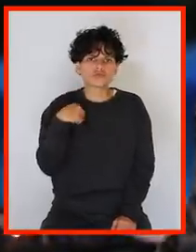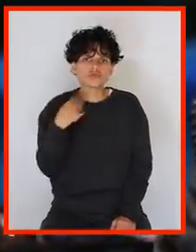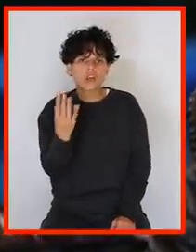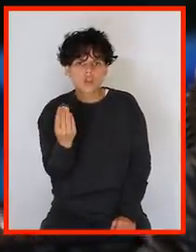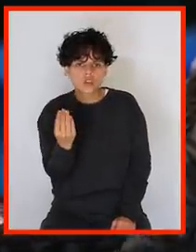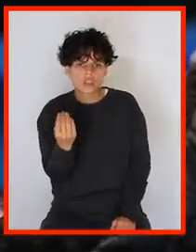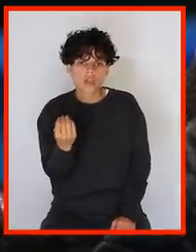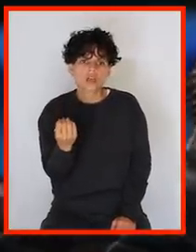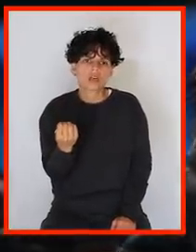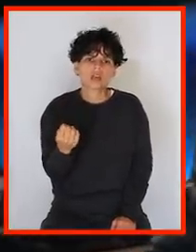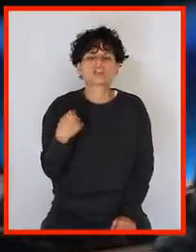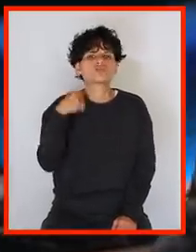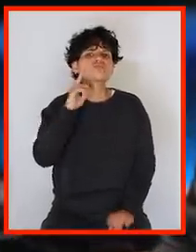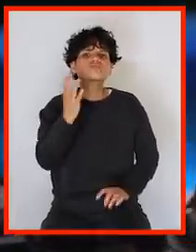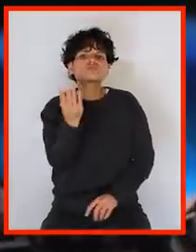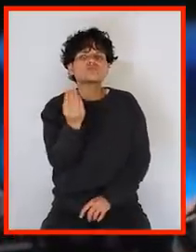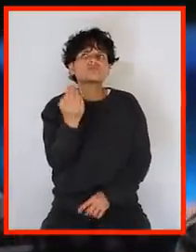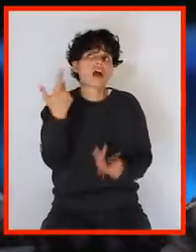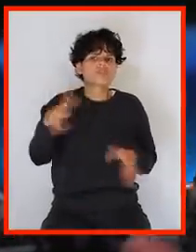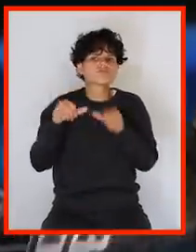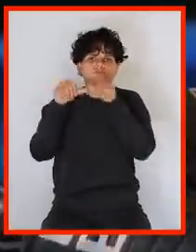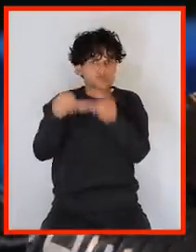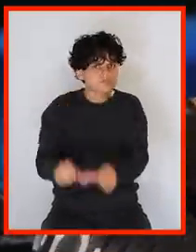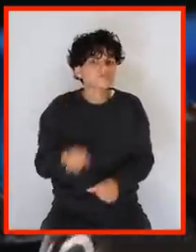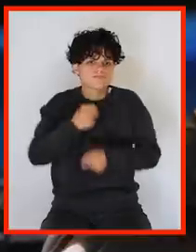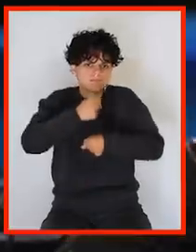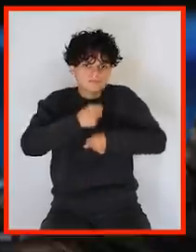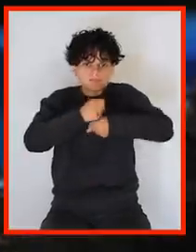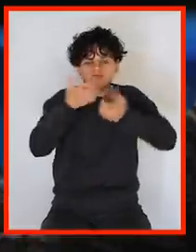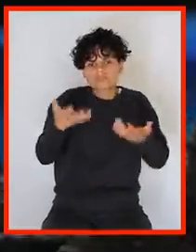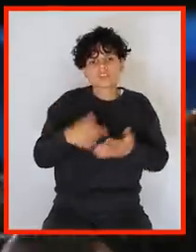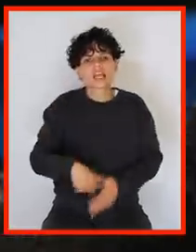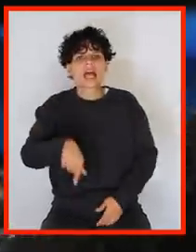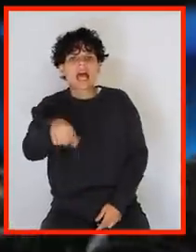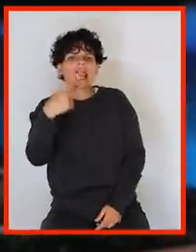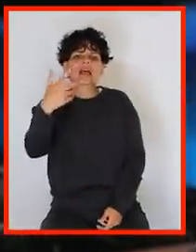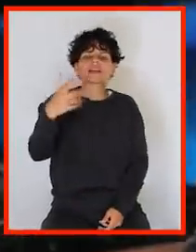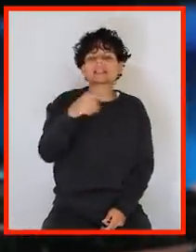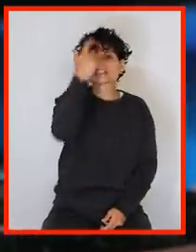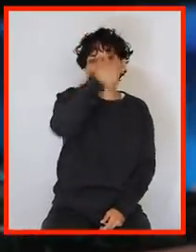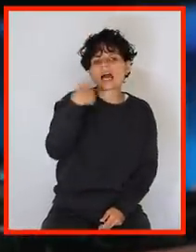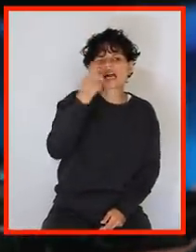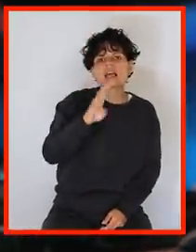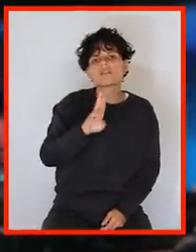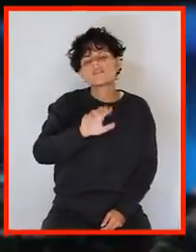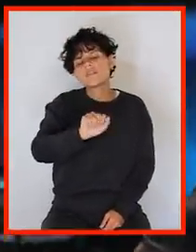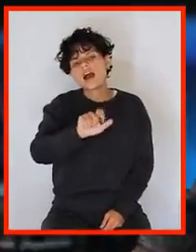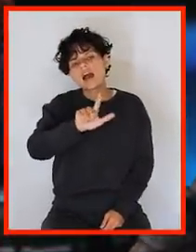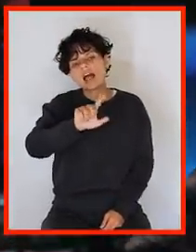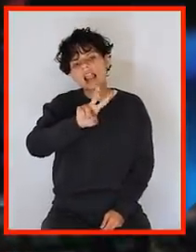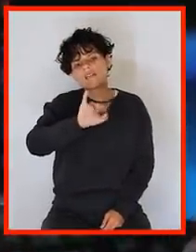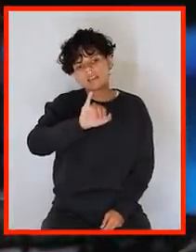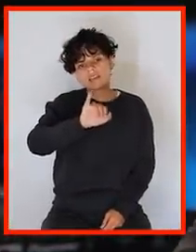14 años, ya. Sí, pues igual llevo tiempo. Ya. Y la weá es que, ay, el cara de Barbie, me da lo mismo. Yo les dije, ya,